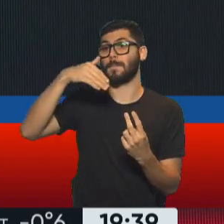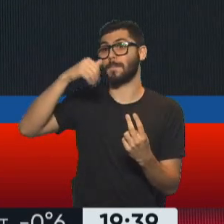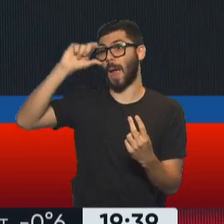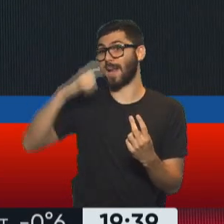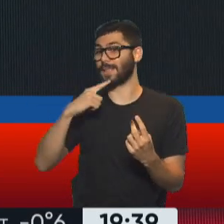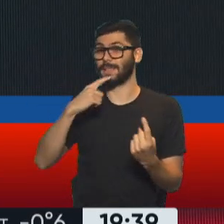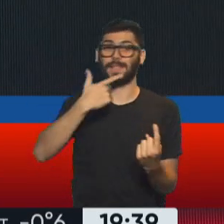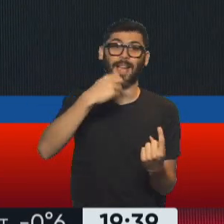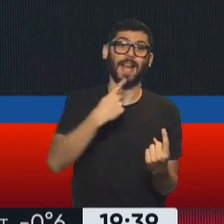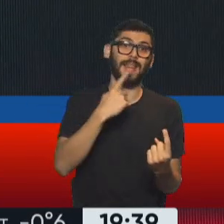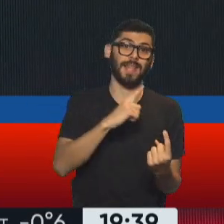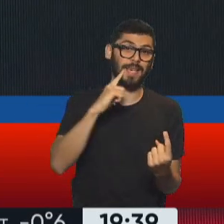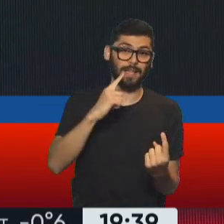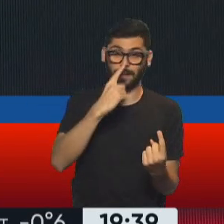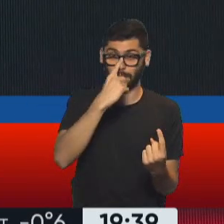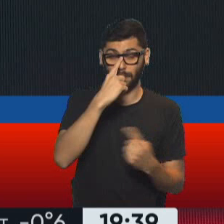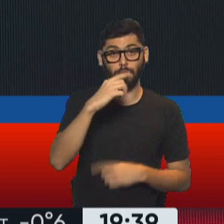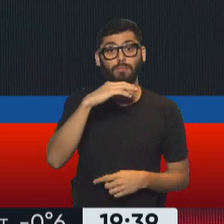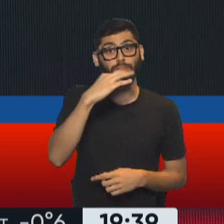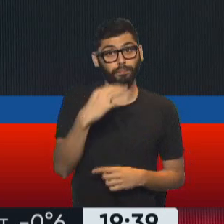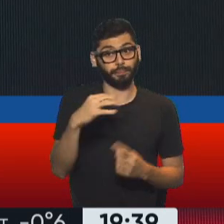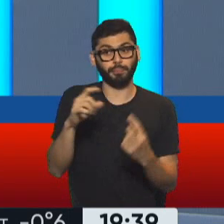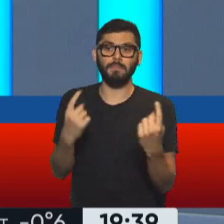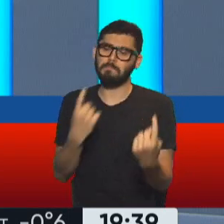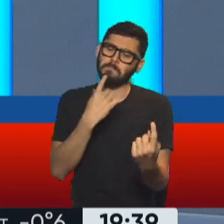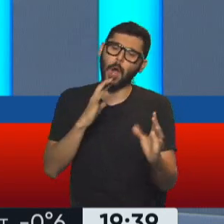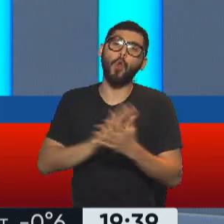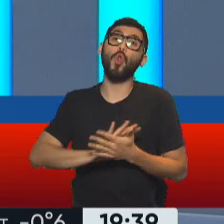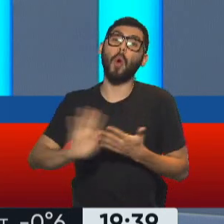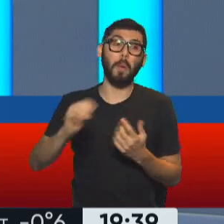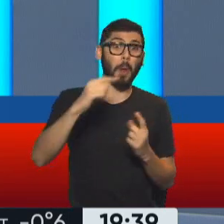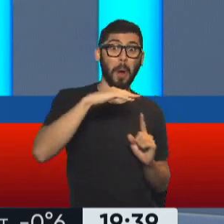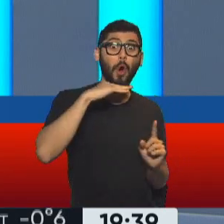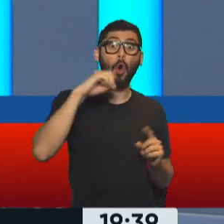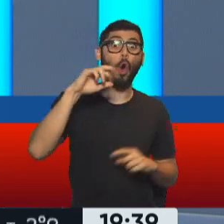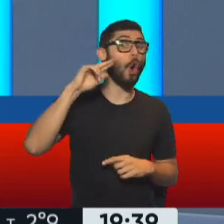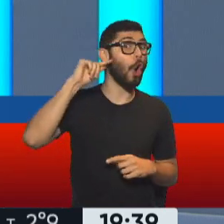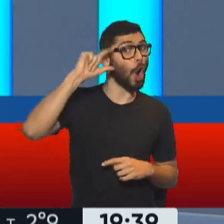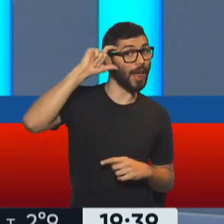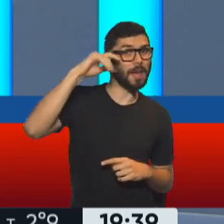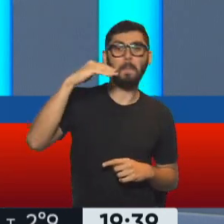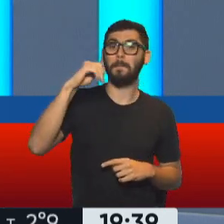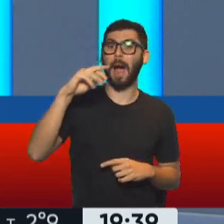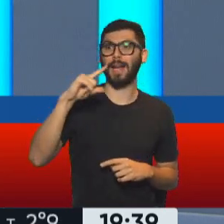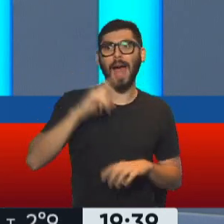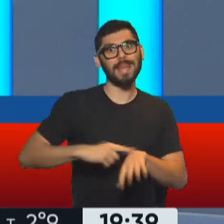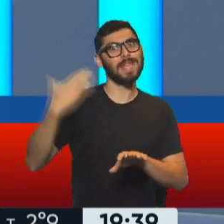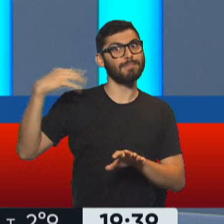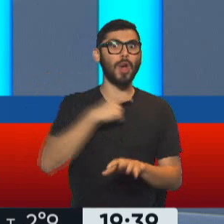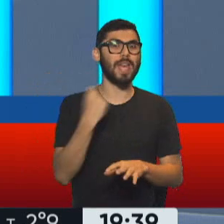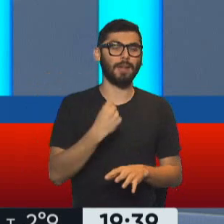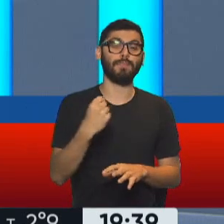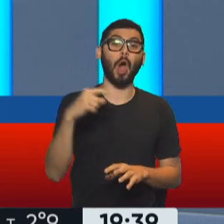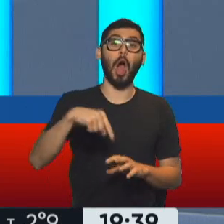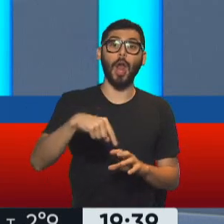abiertamente ya desde hace tiempo que quiere ser candidato ganado la provincia igual la curiosidad que está pasando en el macrismo de proyecto mensajes es que de repente se encienden todas las